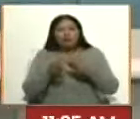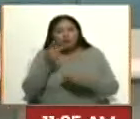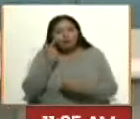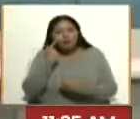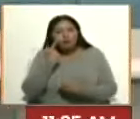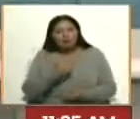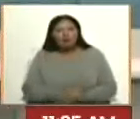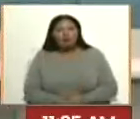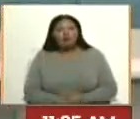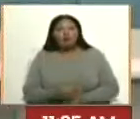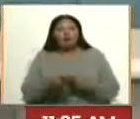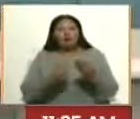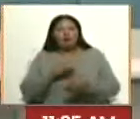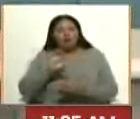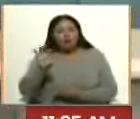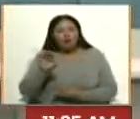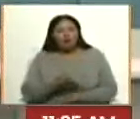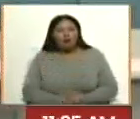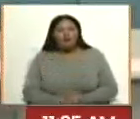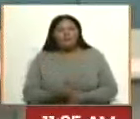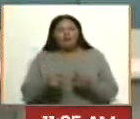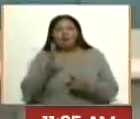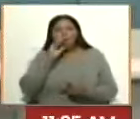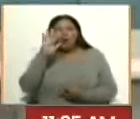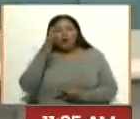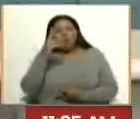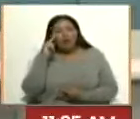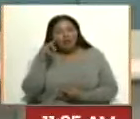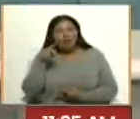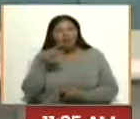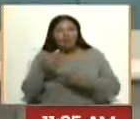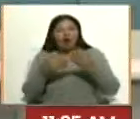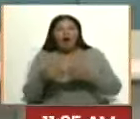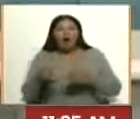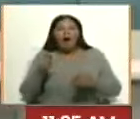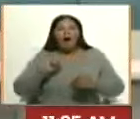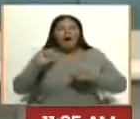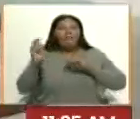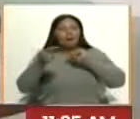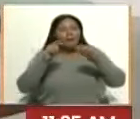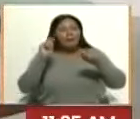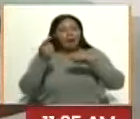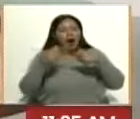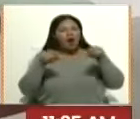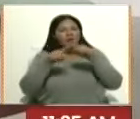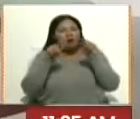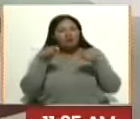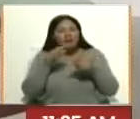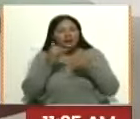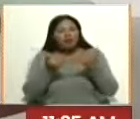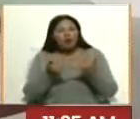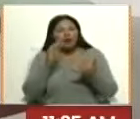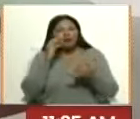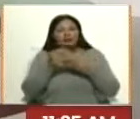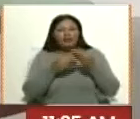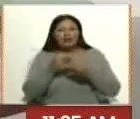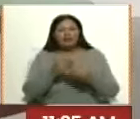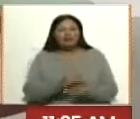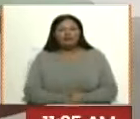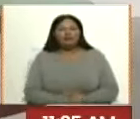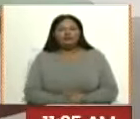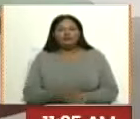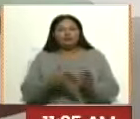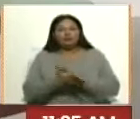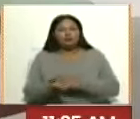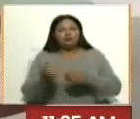proceso electoral acá en nuestro país, pero sin duda esto parece que le arroja piedras, ¿no?, al camino de lo que inclusive